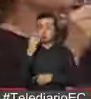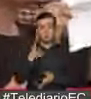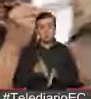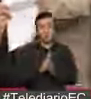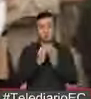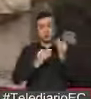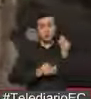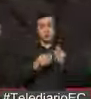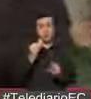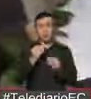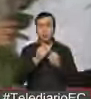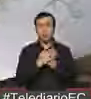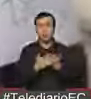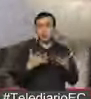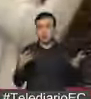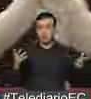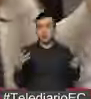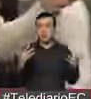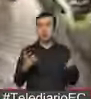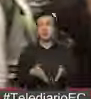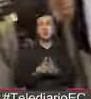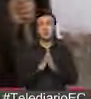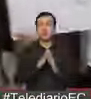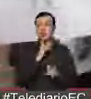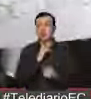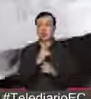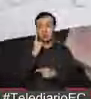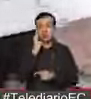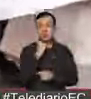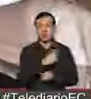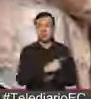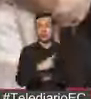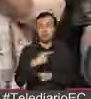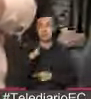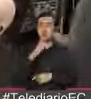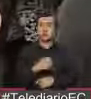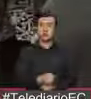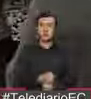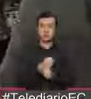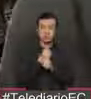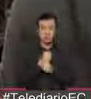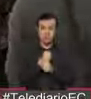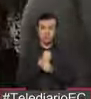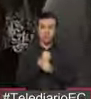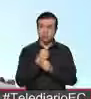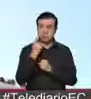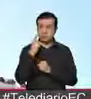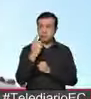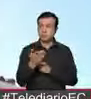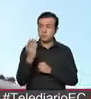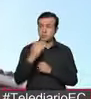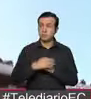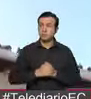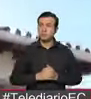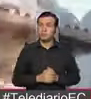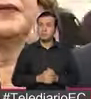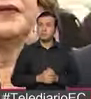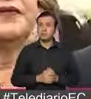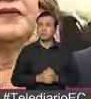esta protesta en la que se exigió mayor seguridad escuchemos las regiones